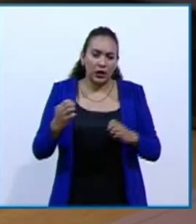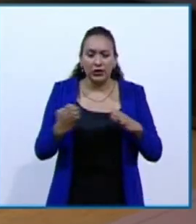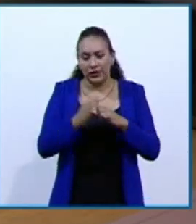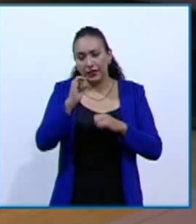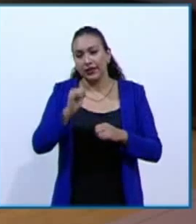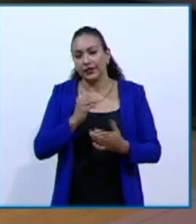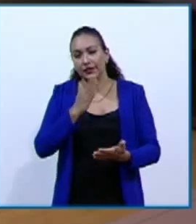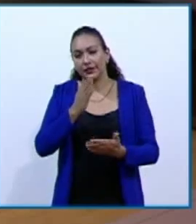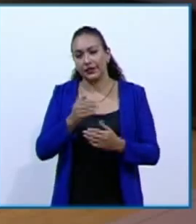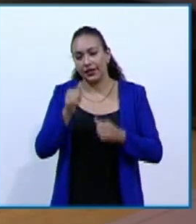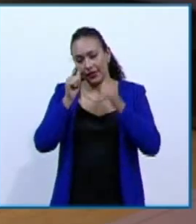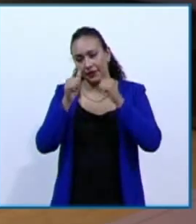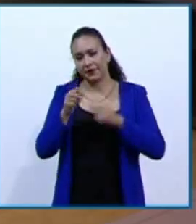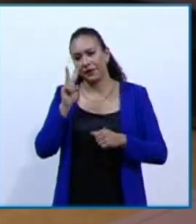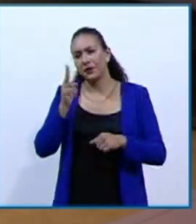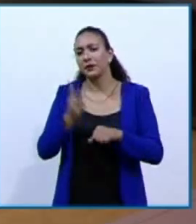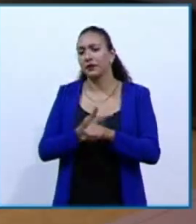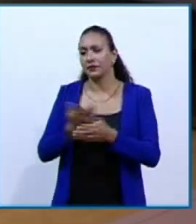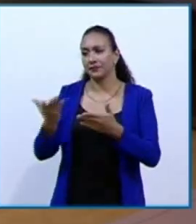adelante con tu reporte.